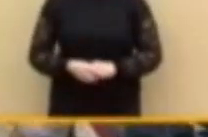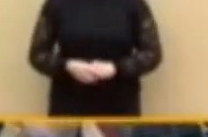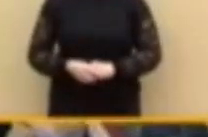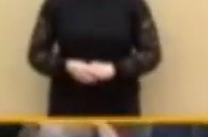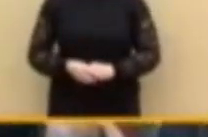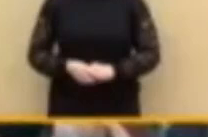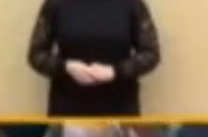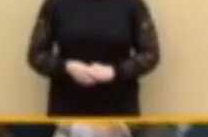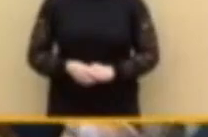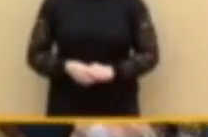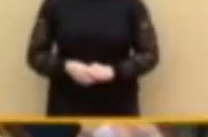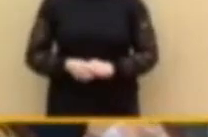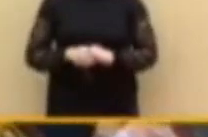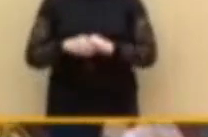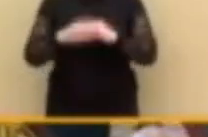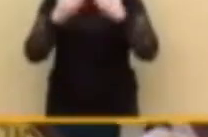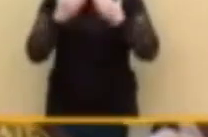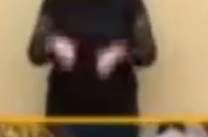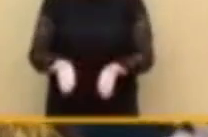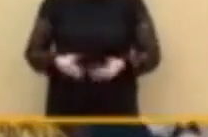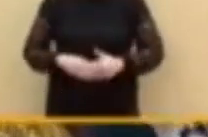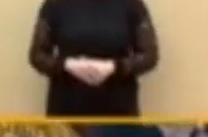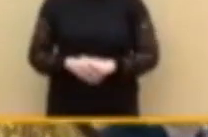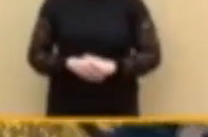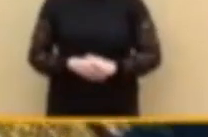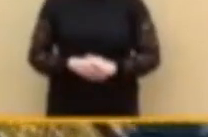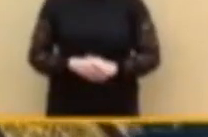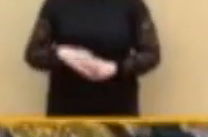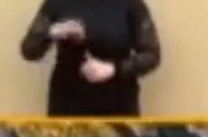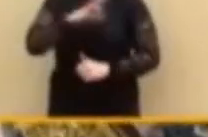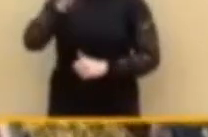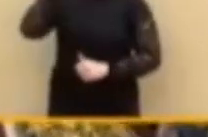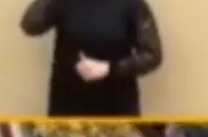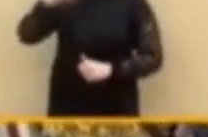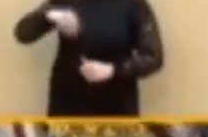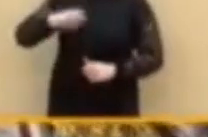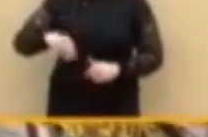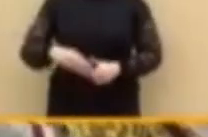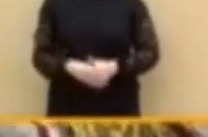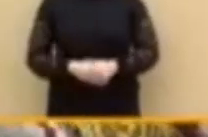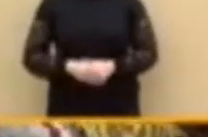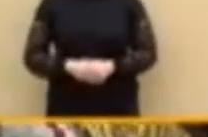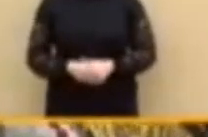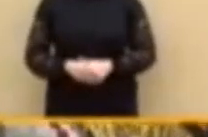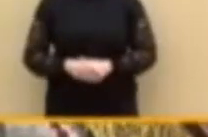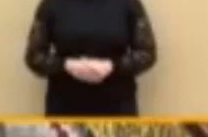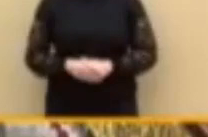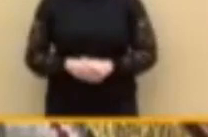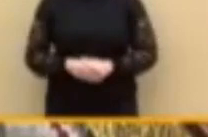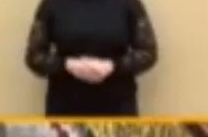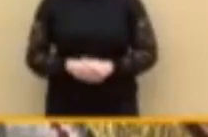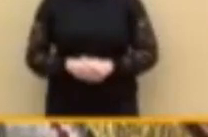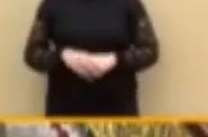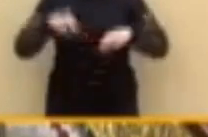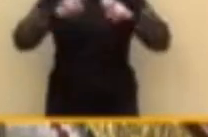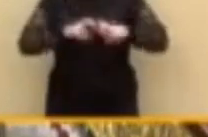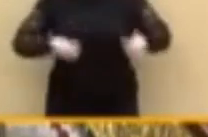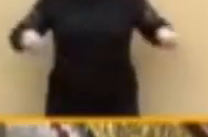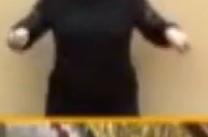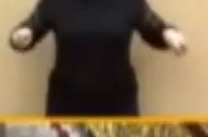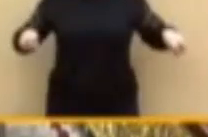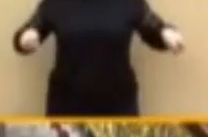impunemente bueno hay un montón de casos todavía de asesinatos de estos tipos por resolver